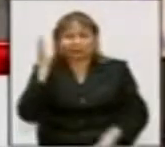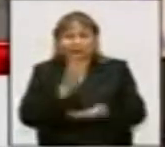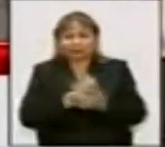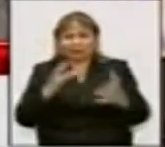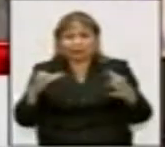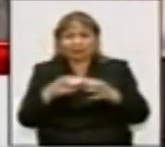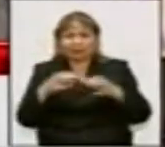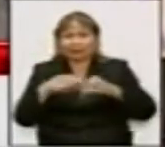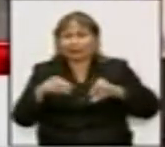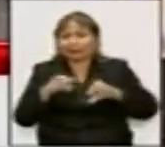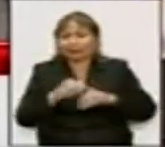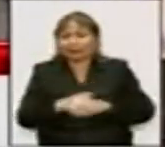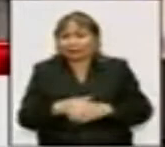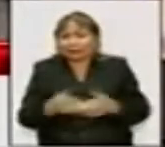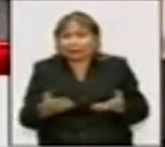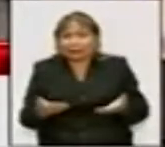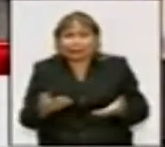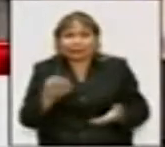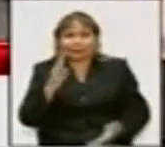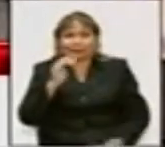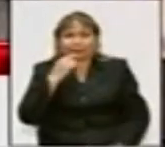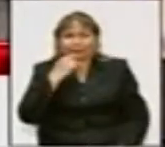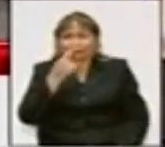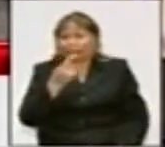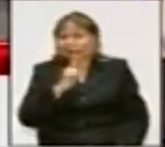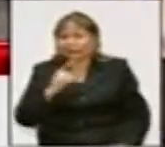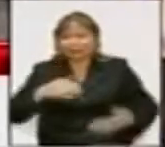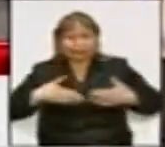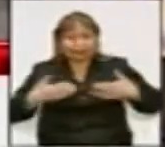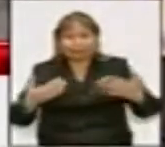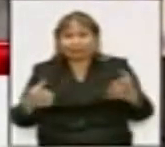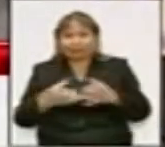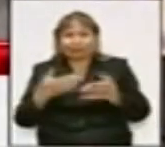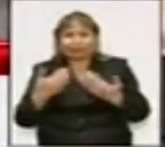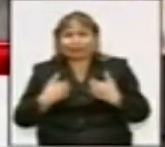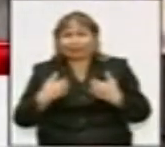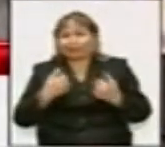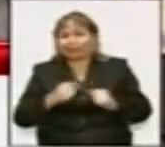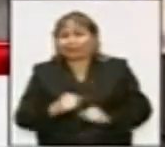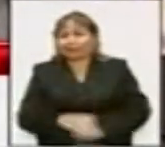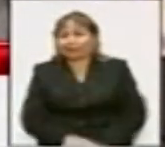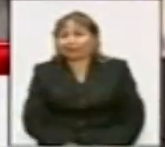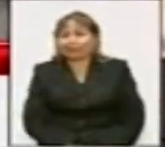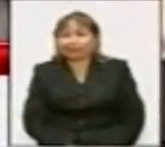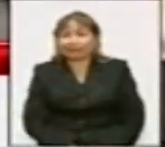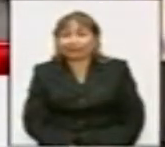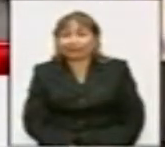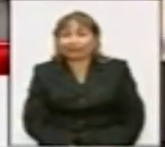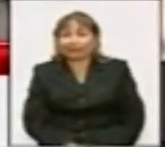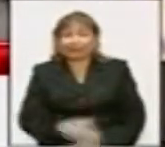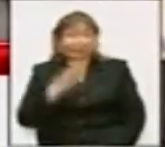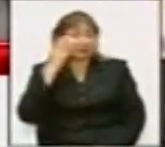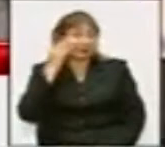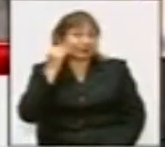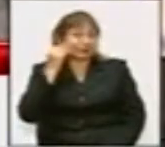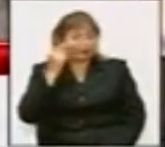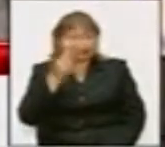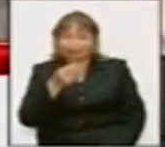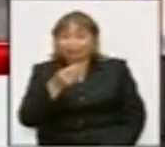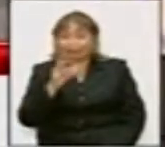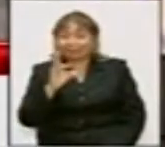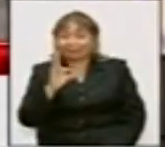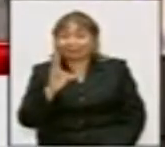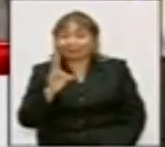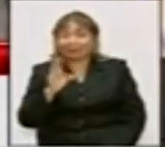parlamento pero el aud era un hombre debemos decir no puedes volver no tengo esa potestad entonces bajo esa experiencia en la constitución del 79